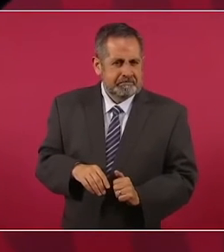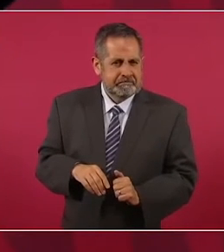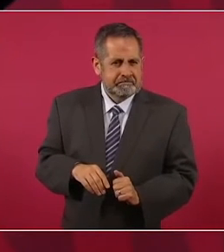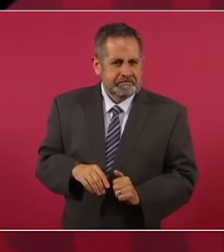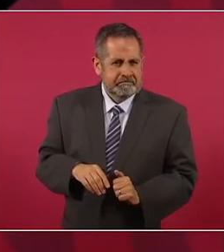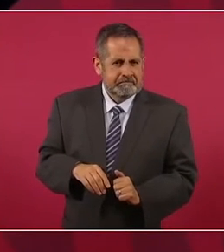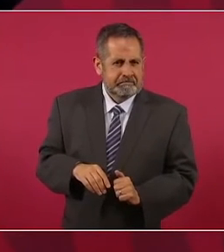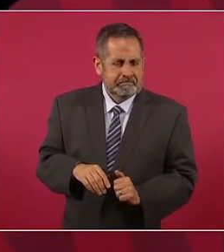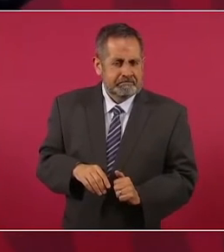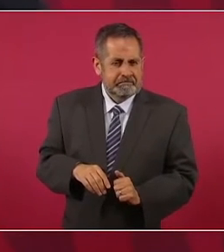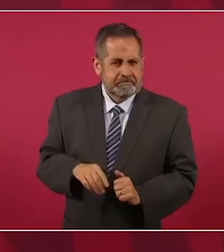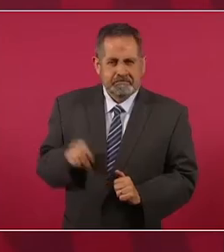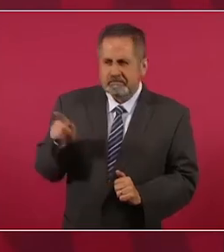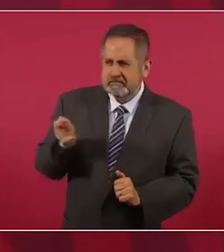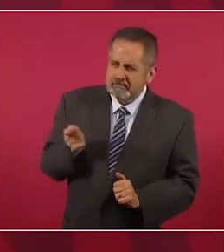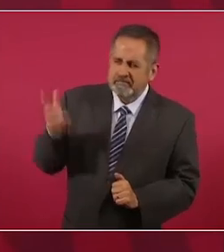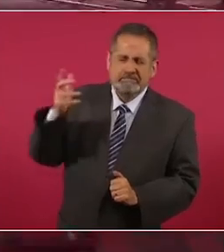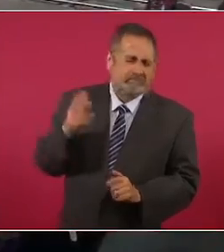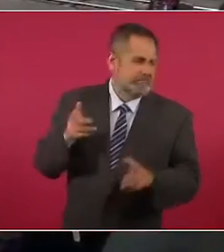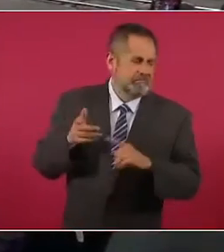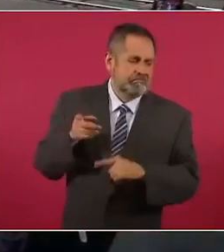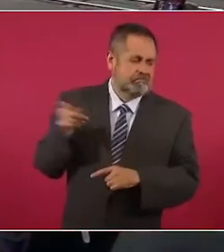un naco,